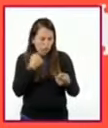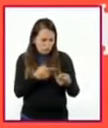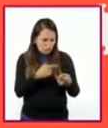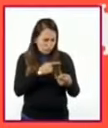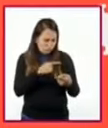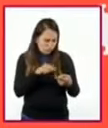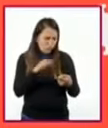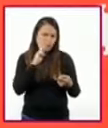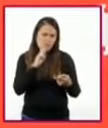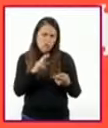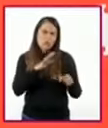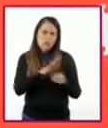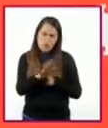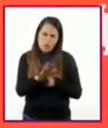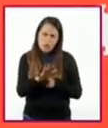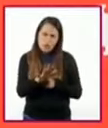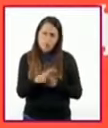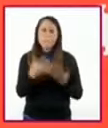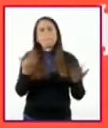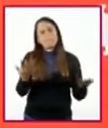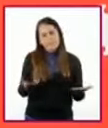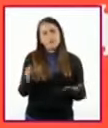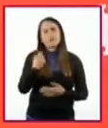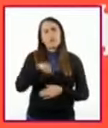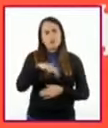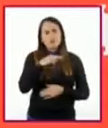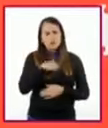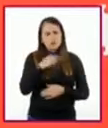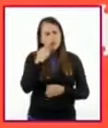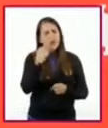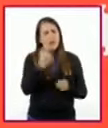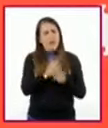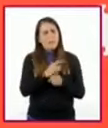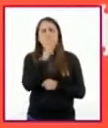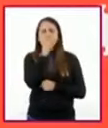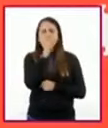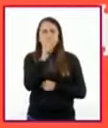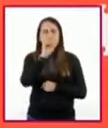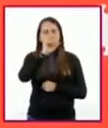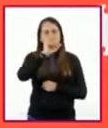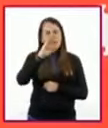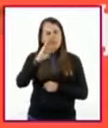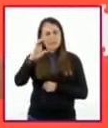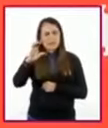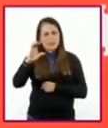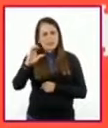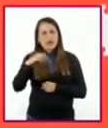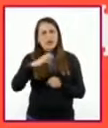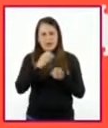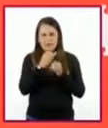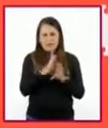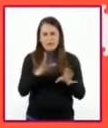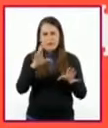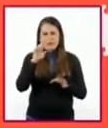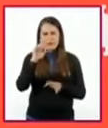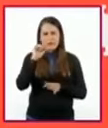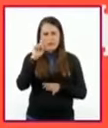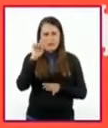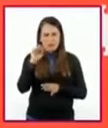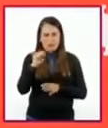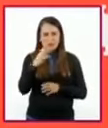En este caso, podemos inferir cuál es la palabra del abecedario biológico con los datos de dos